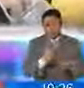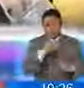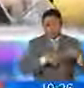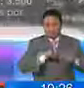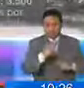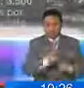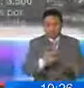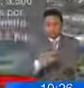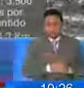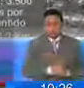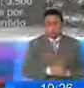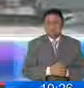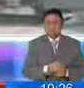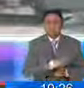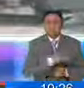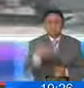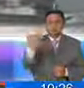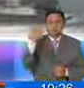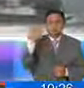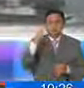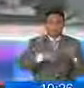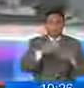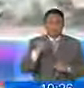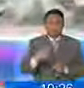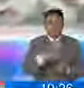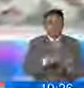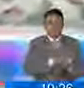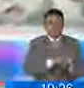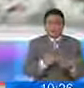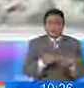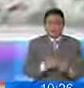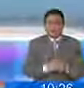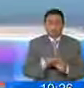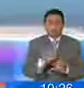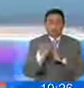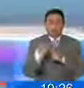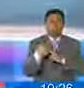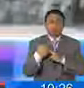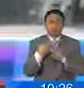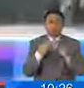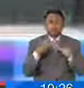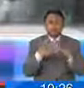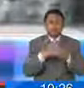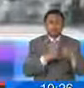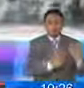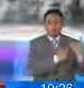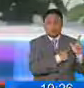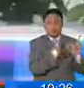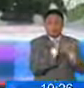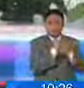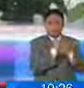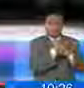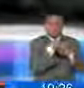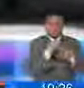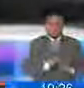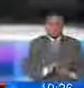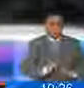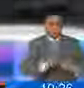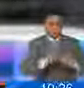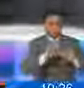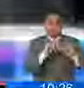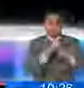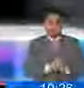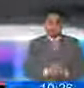obra. Para el burgomaestre, la construcción del proyecto que está a cargo del Cuerpo de Ingenieros del Ejército continuará y se llevará a